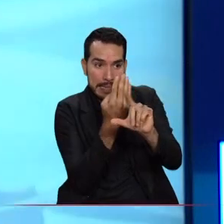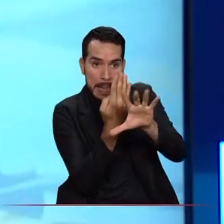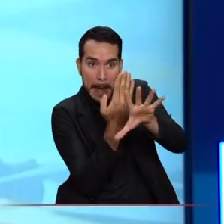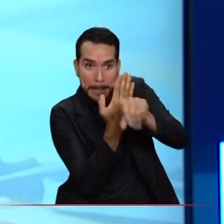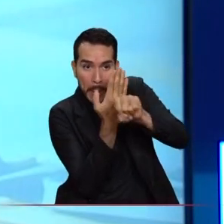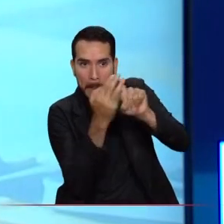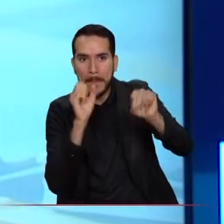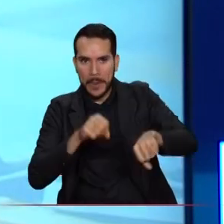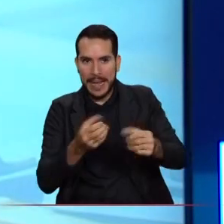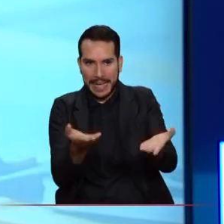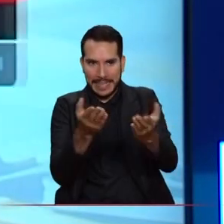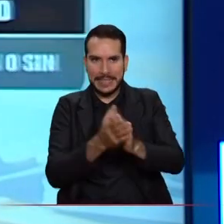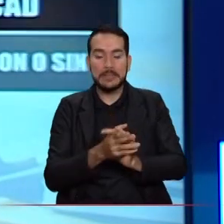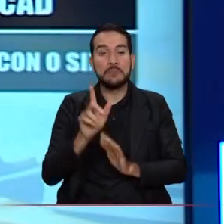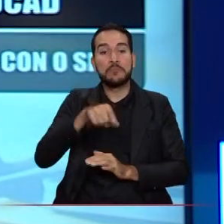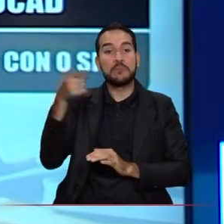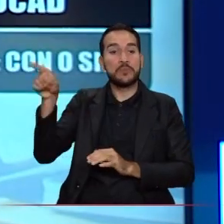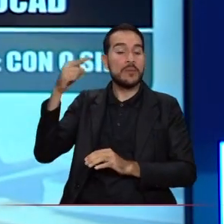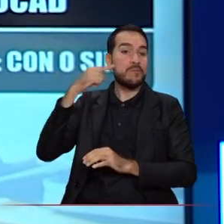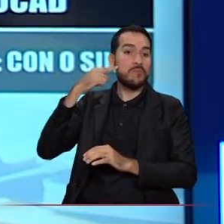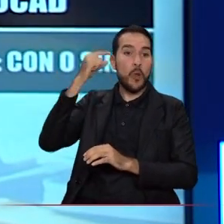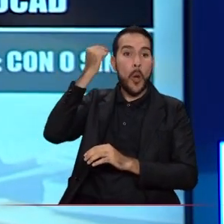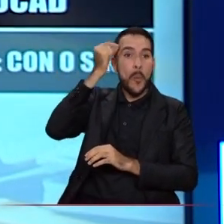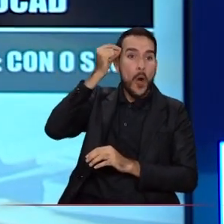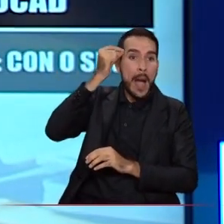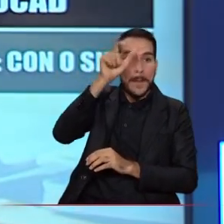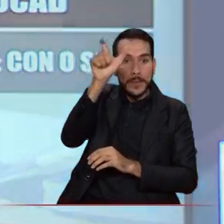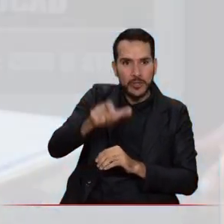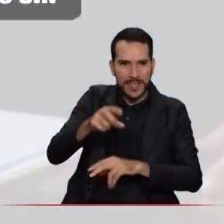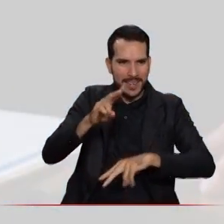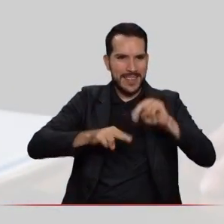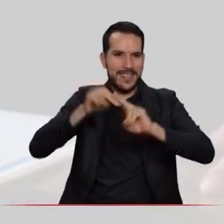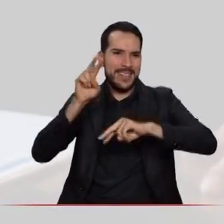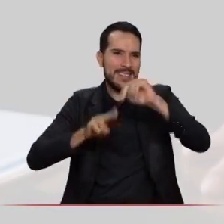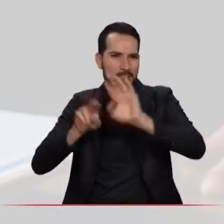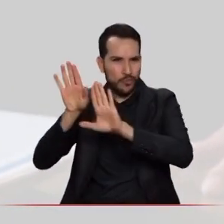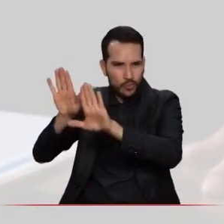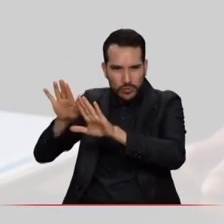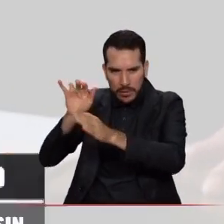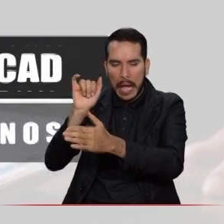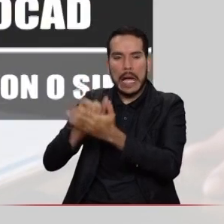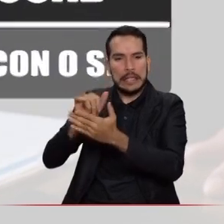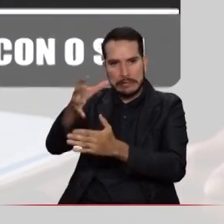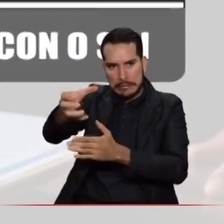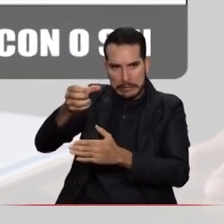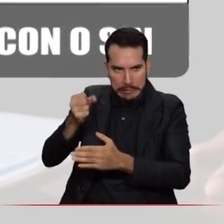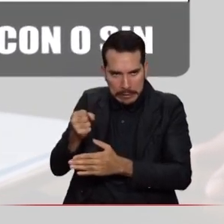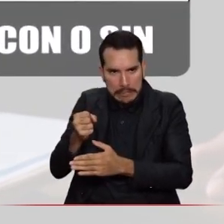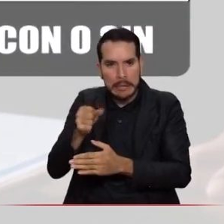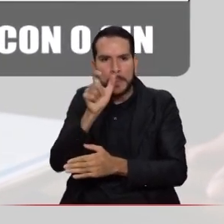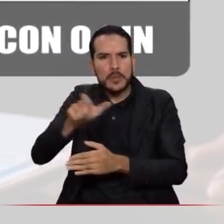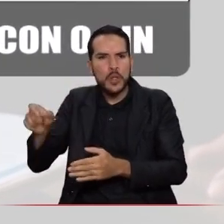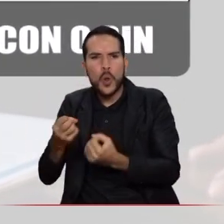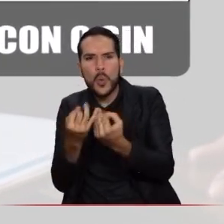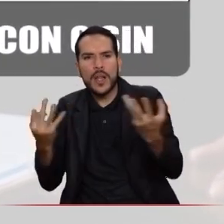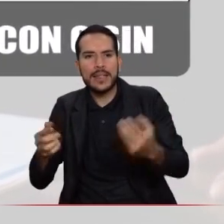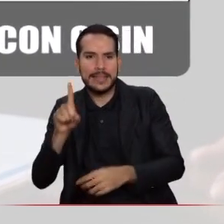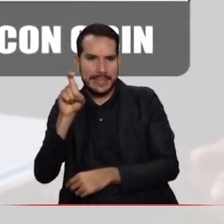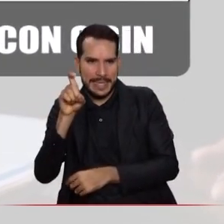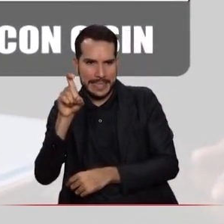de empleo se necesita un obrero de construcción con o sin experiencia hay seis vacantes disponibles y nos vamos para mi ciudad para